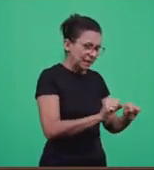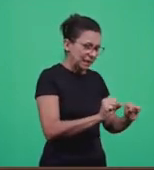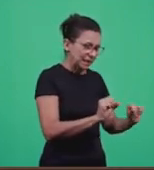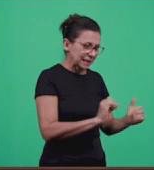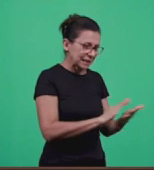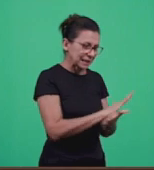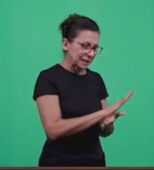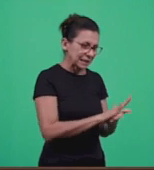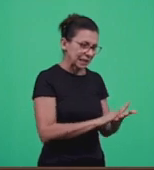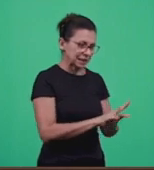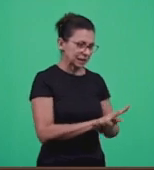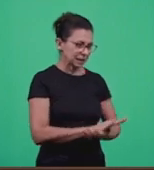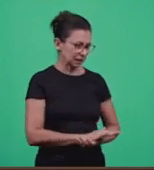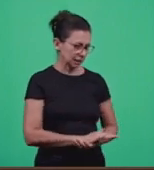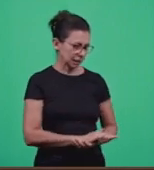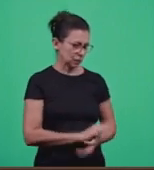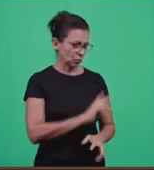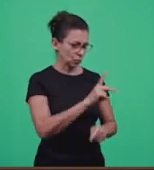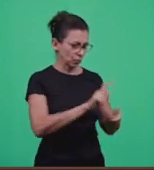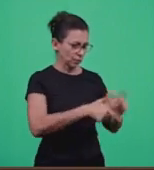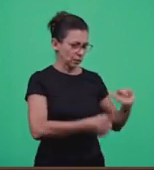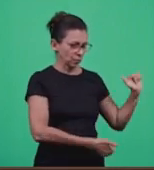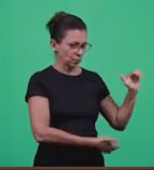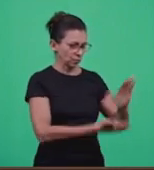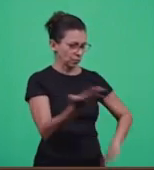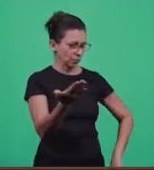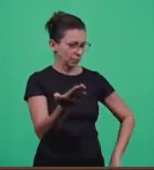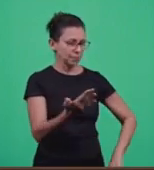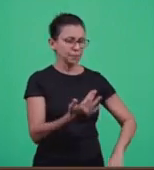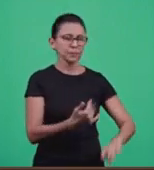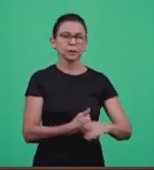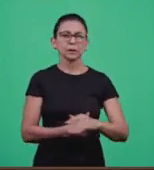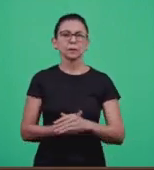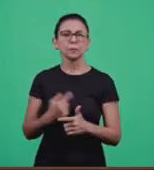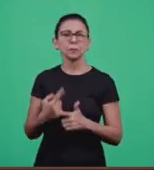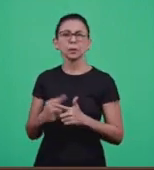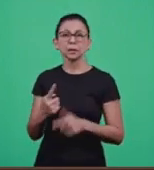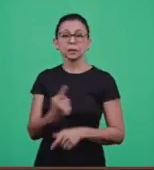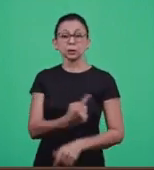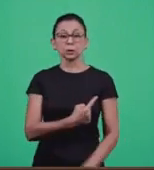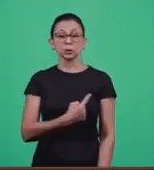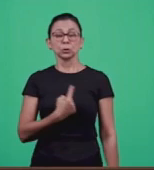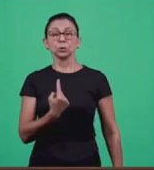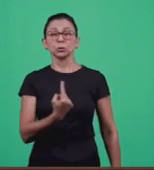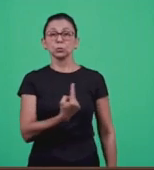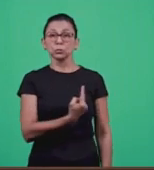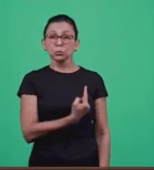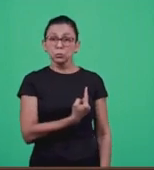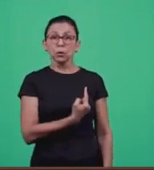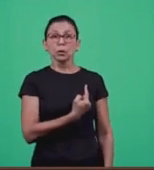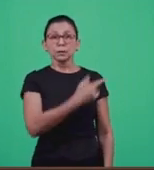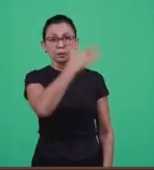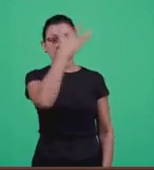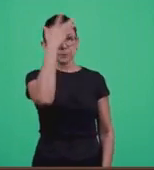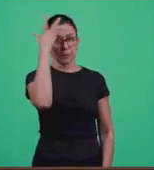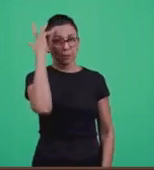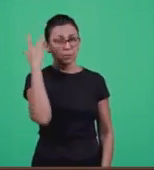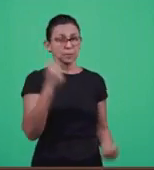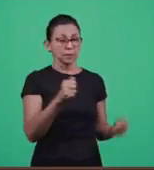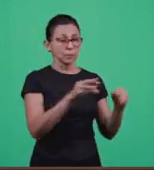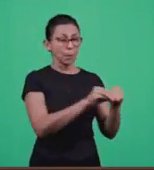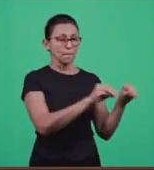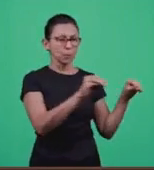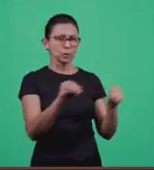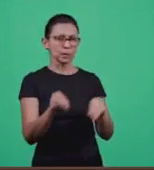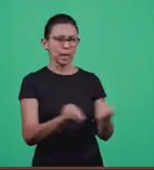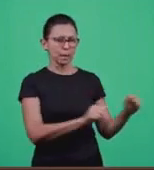¿Saben qué significa? Que desde el más pequeñito hasta el más anciano, todos eran pueblo